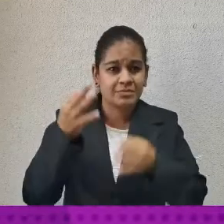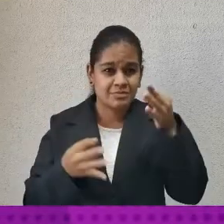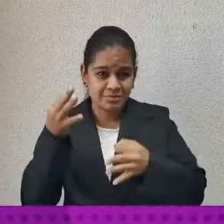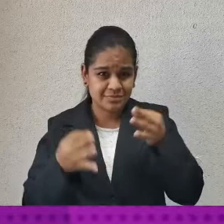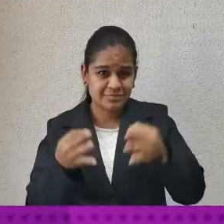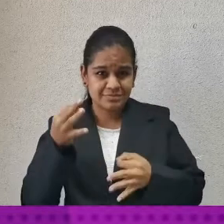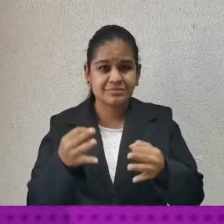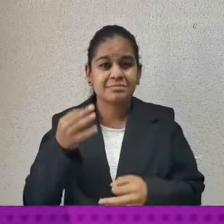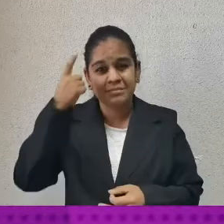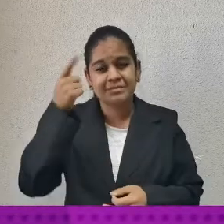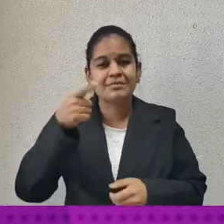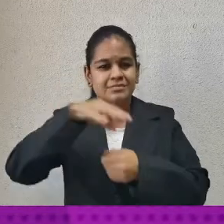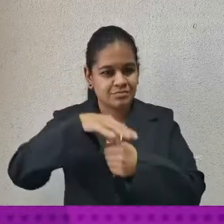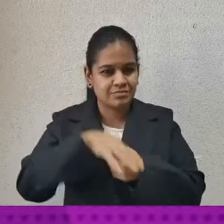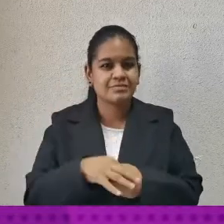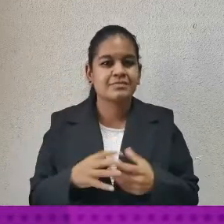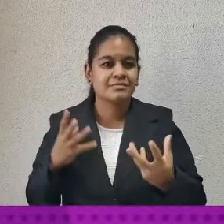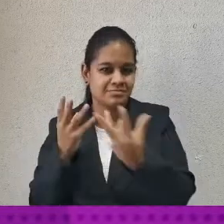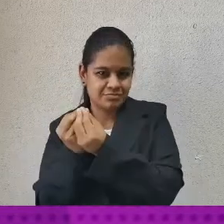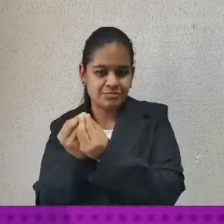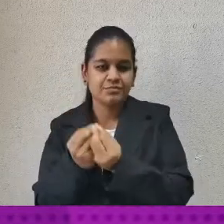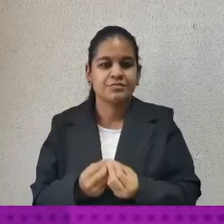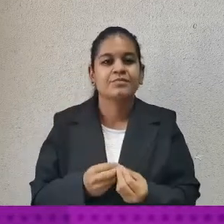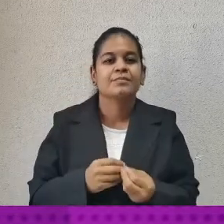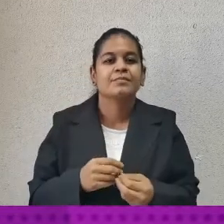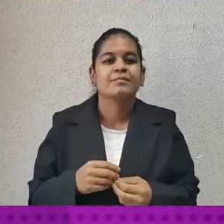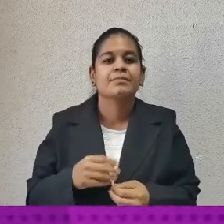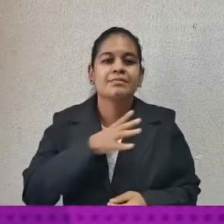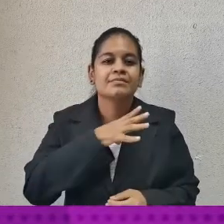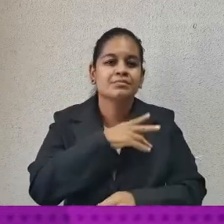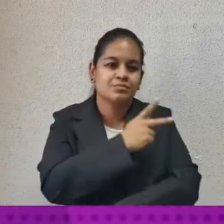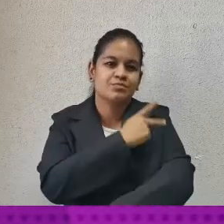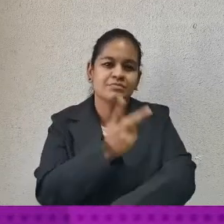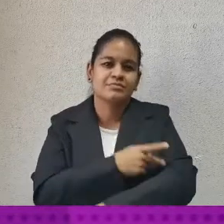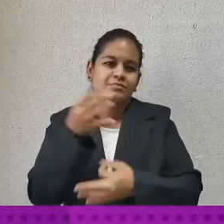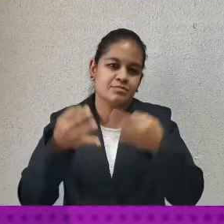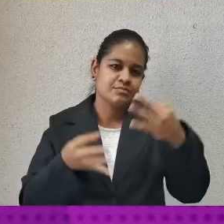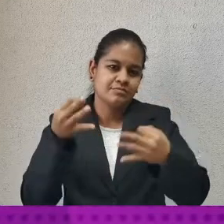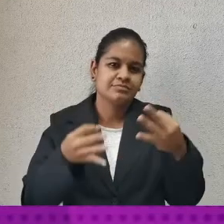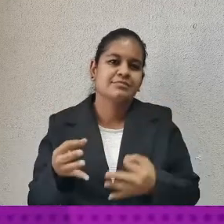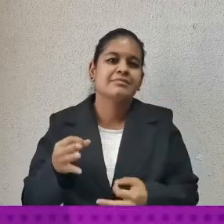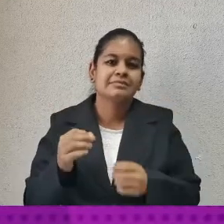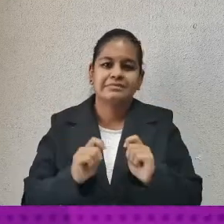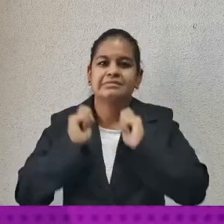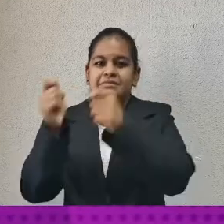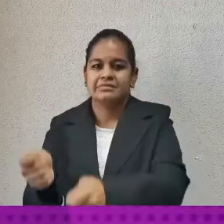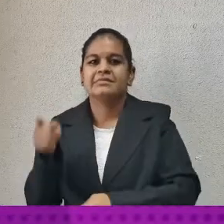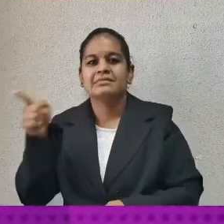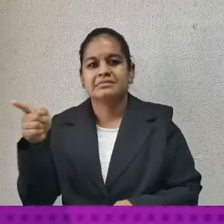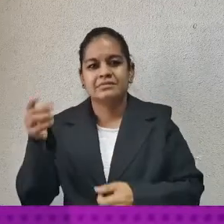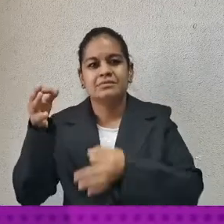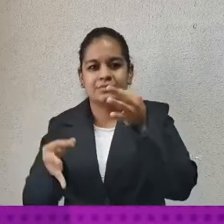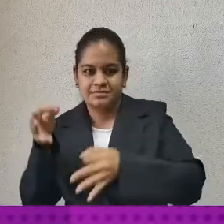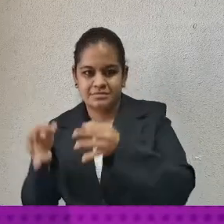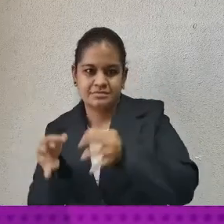se circunscribe al Poder Judicial de la Federación, que dicho órgano empieza a tomar el carácter pleno de autónomo, tanto en